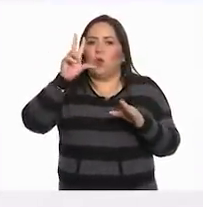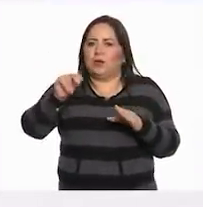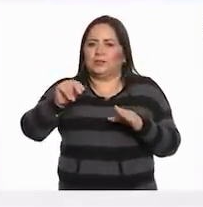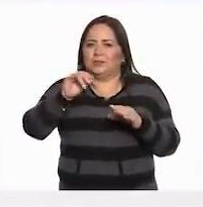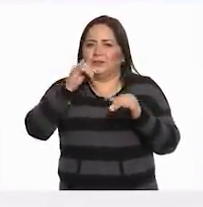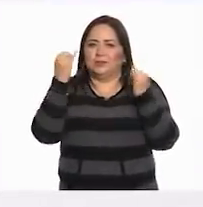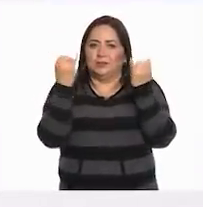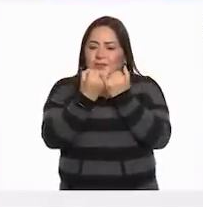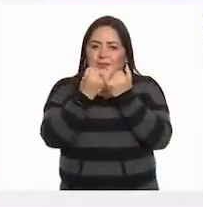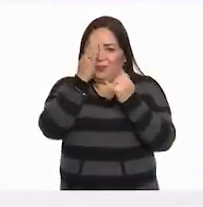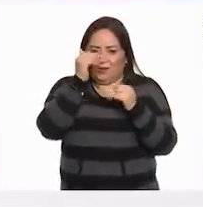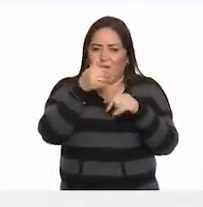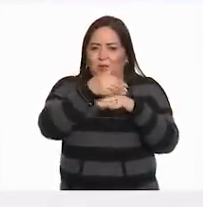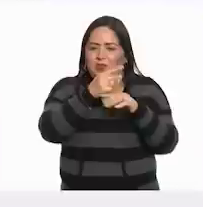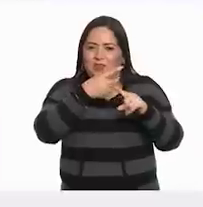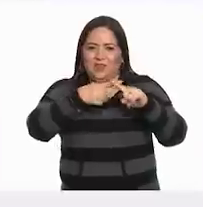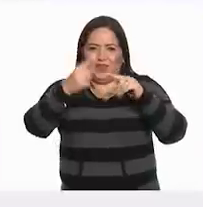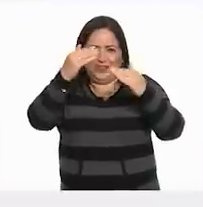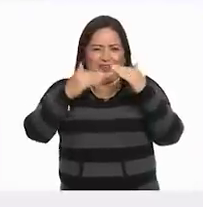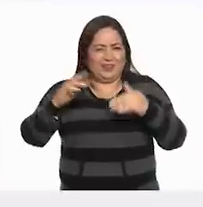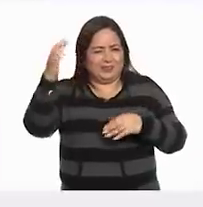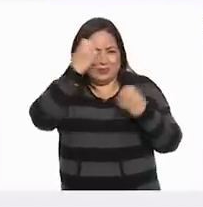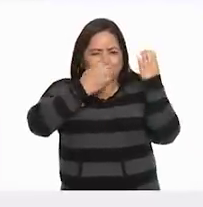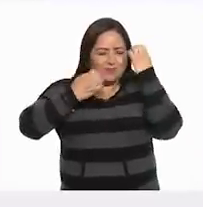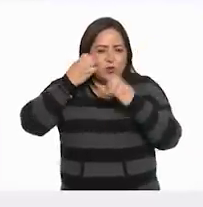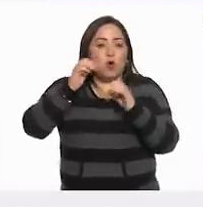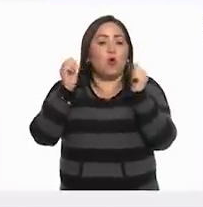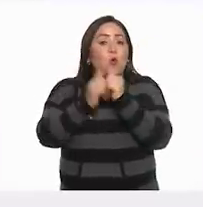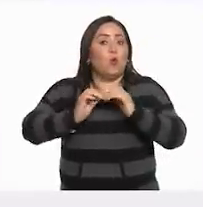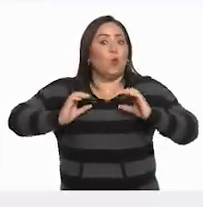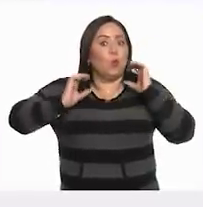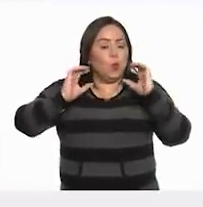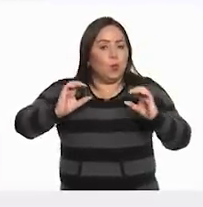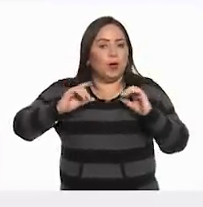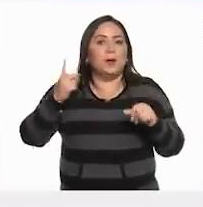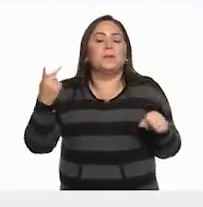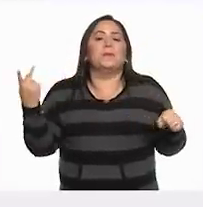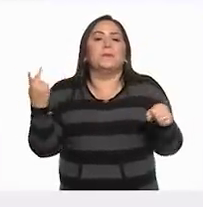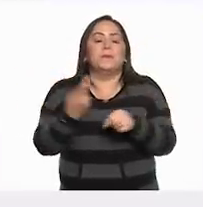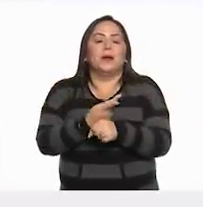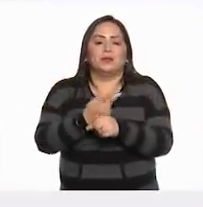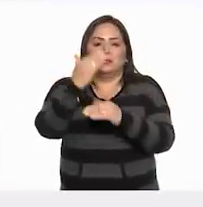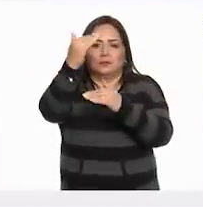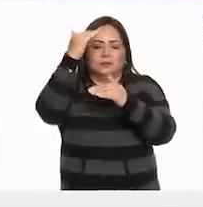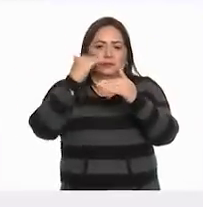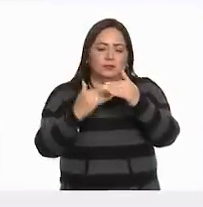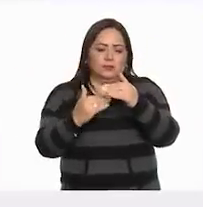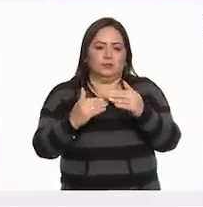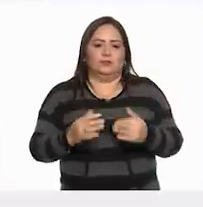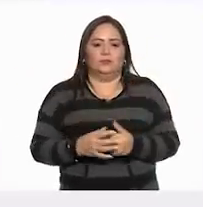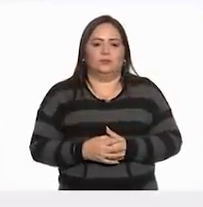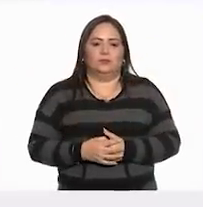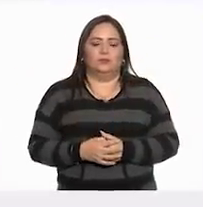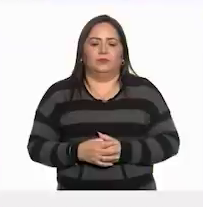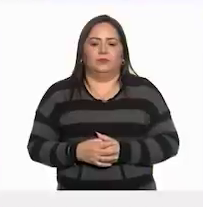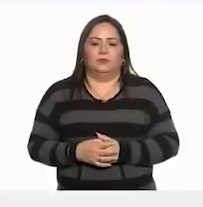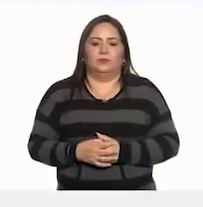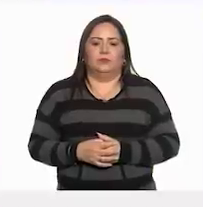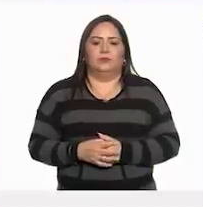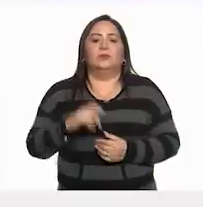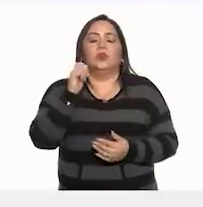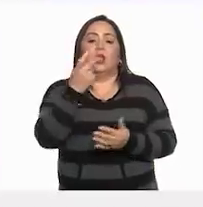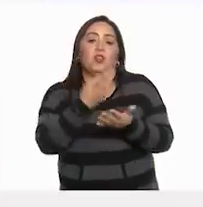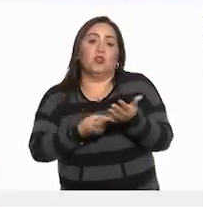aritmética ni geométrica. Así que analicemos con cuidado lo que pasa de un término al siguiente. El doble